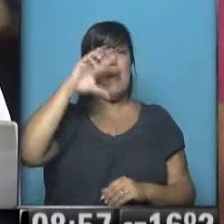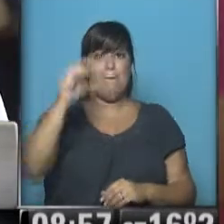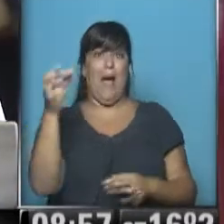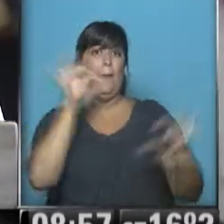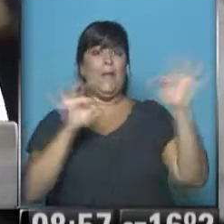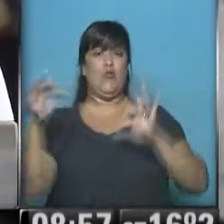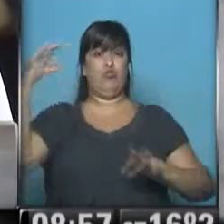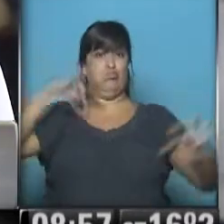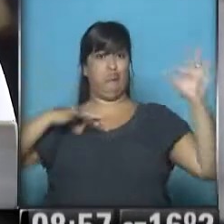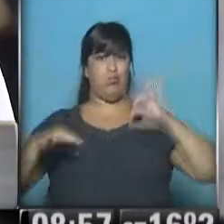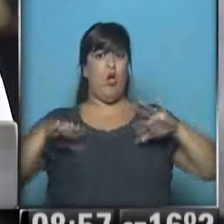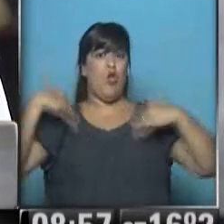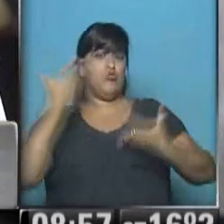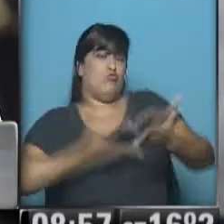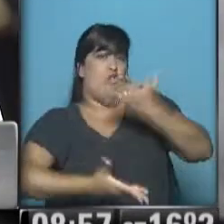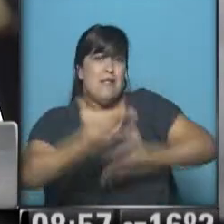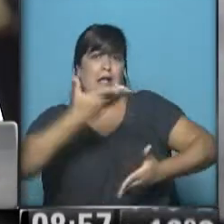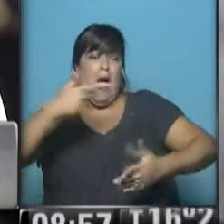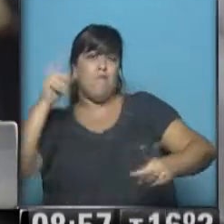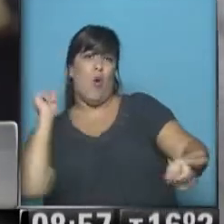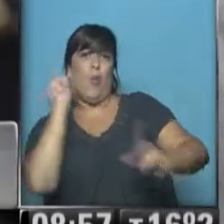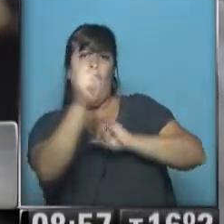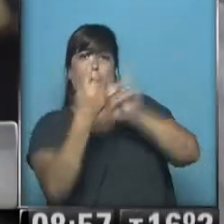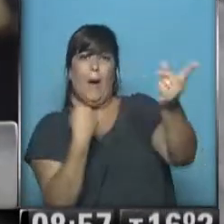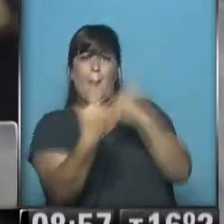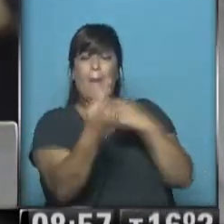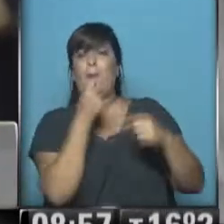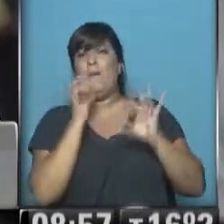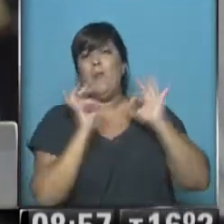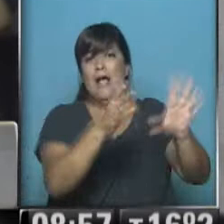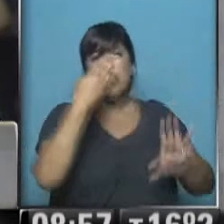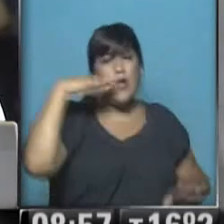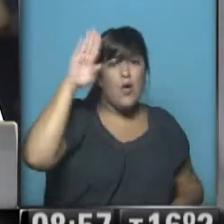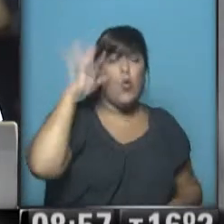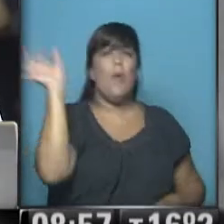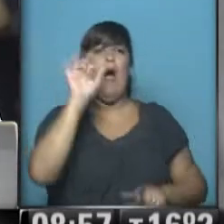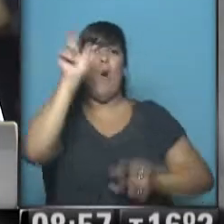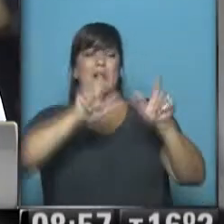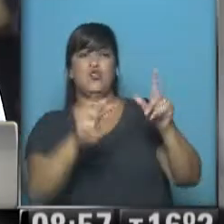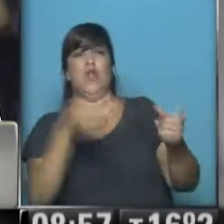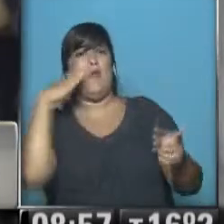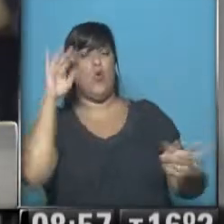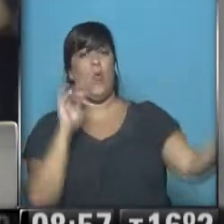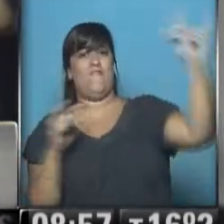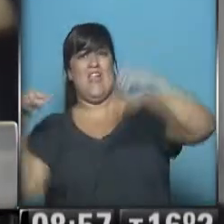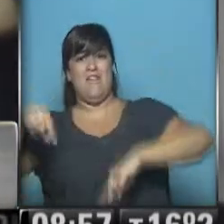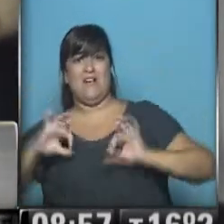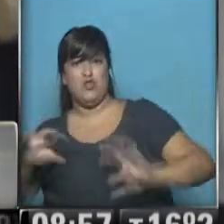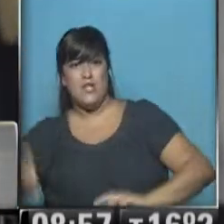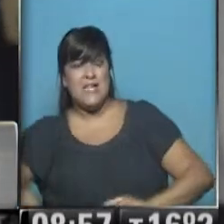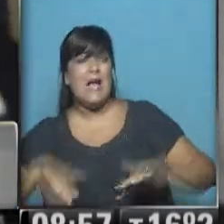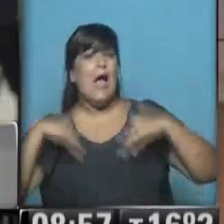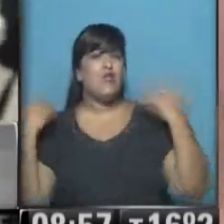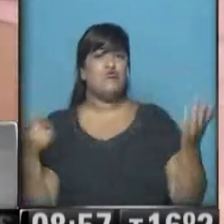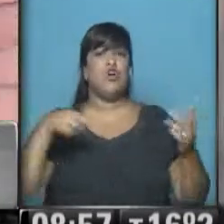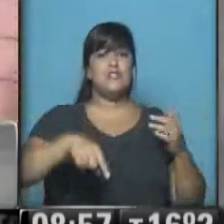y nosotros tenemos un intercambio de personas que entran y salen del país, van a Cuba de vacaciones, hay gente de Cuba que viene para acá, etcétera. Simplemente esto